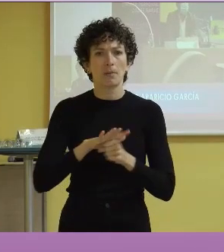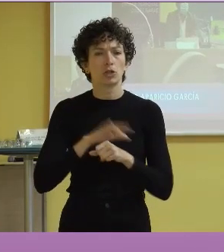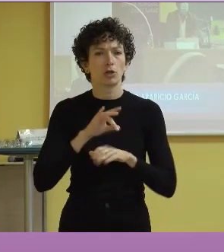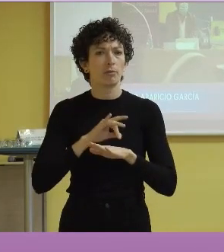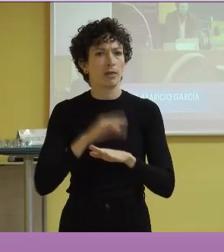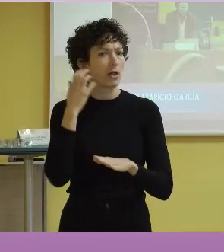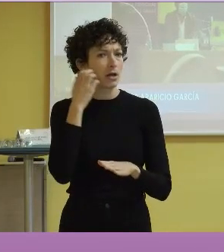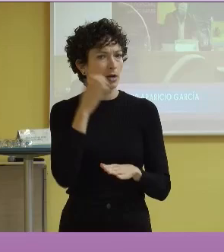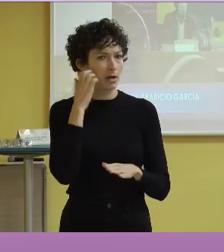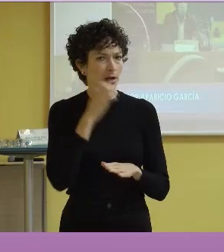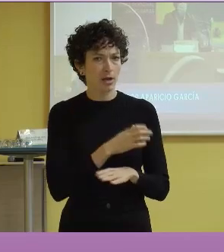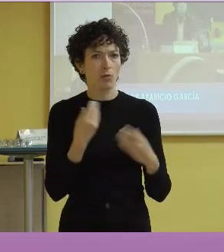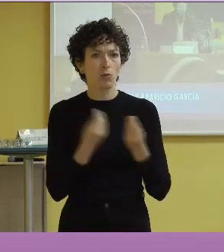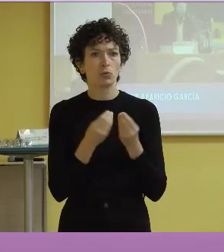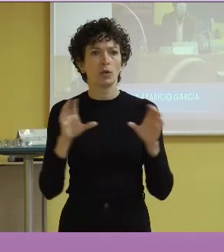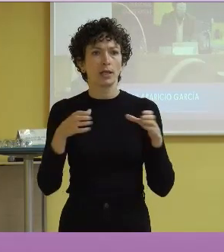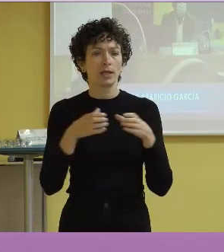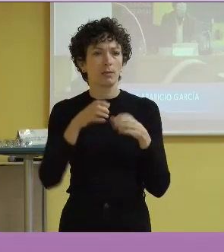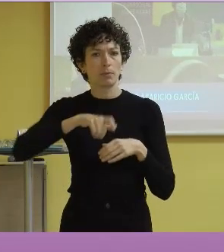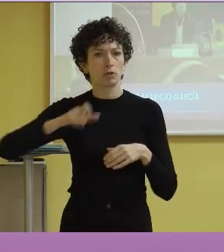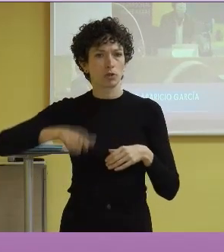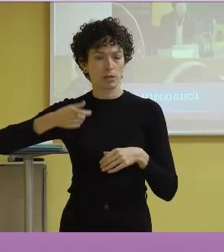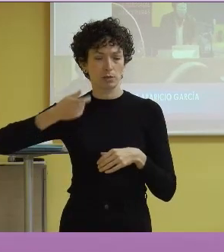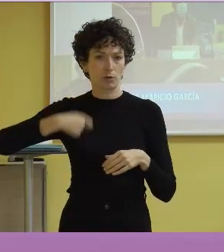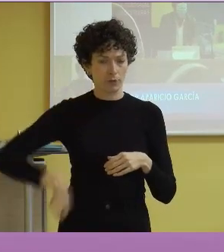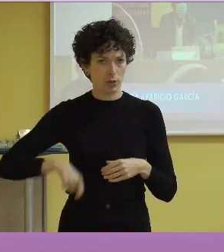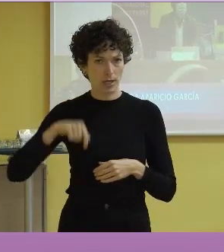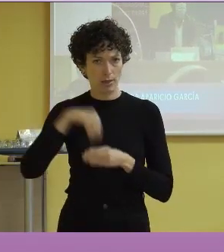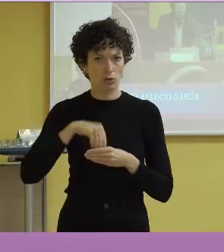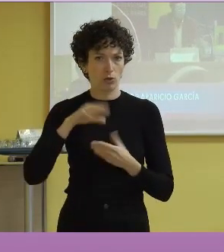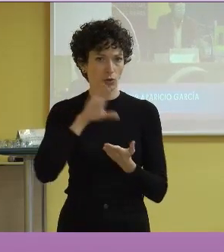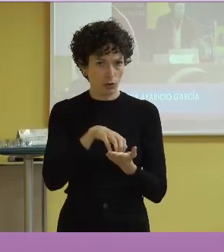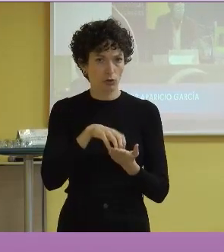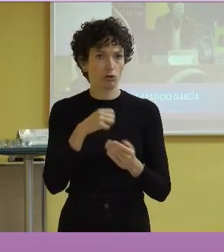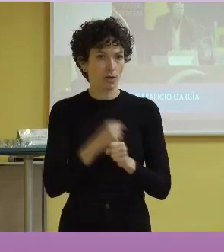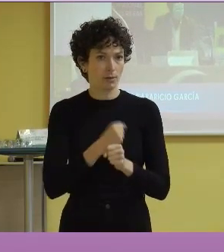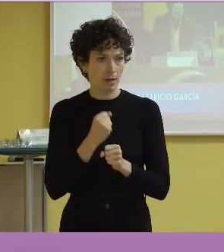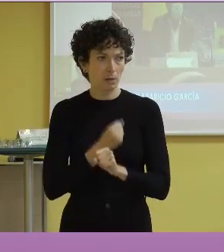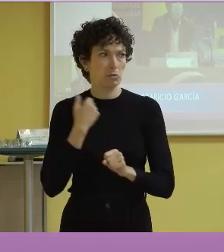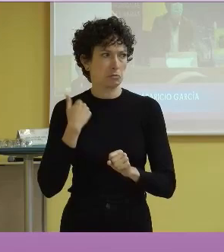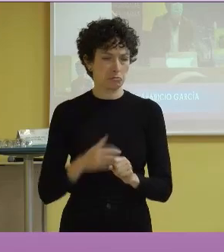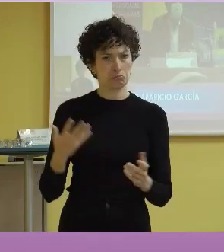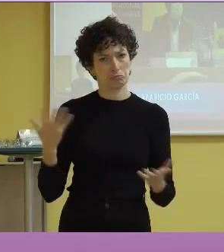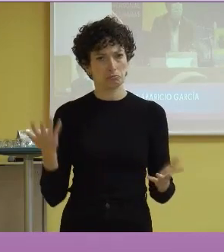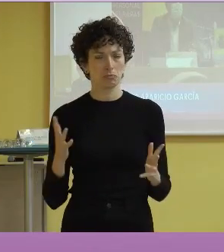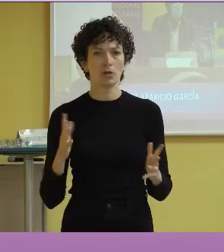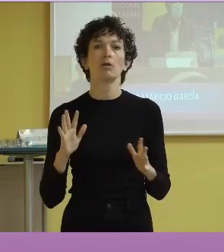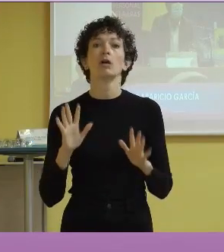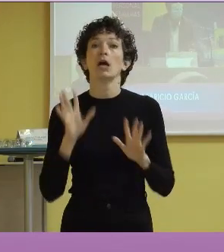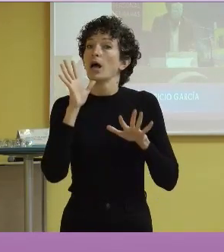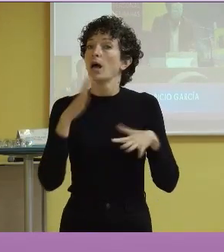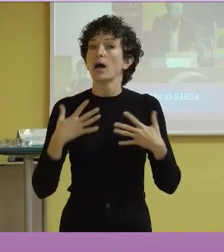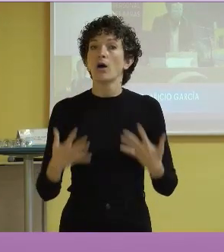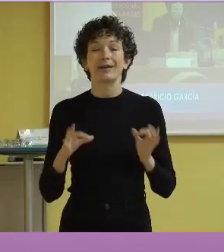raras, con el equipo de profesionales que formamos el centro. Y bueno, pues en este